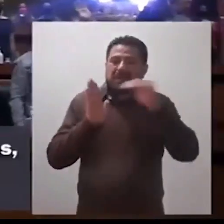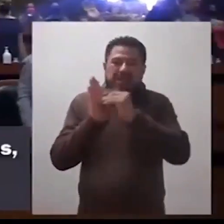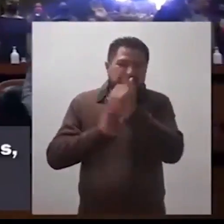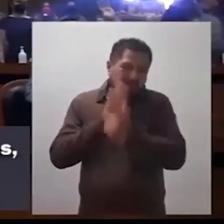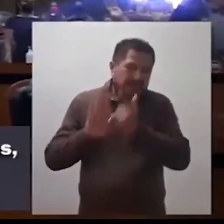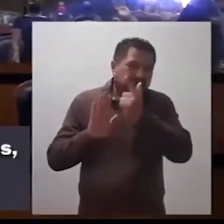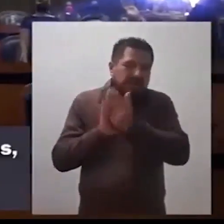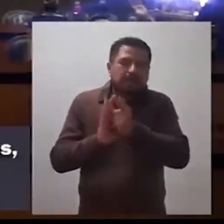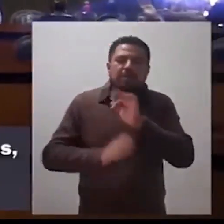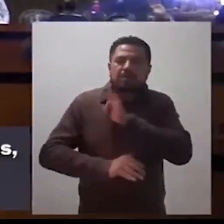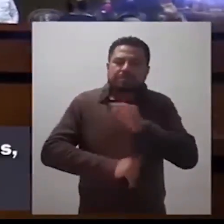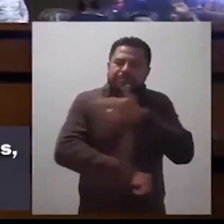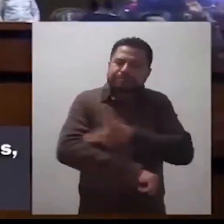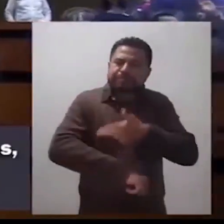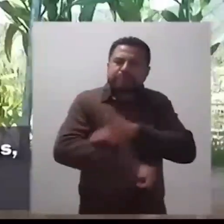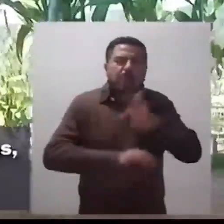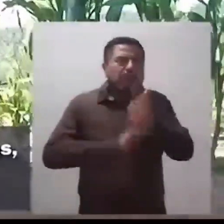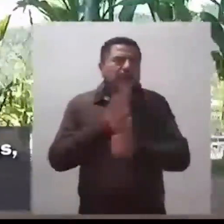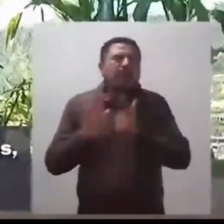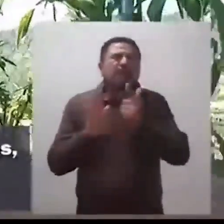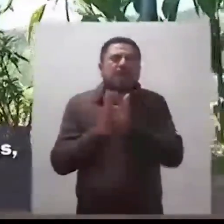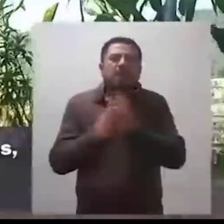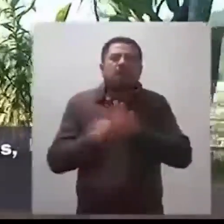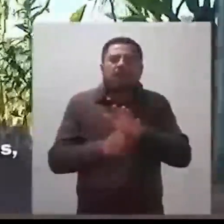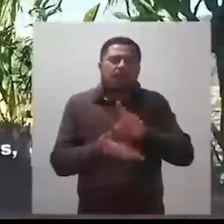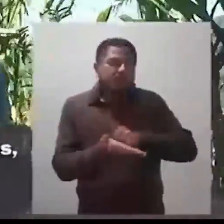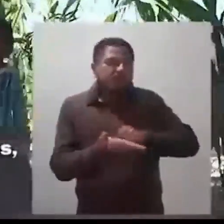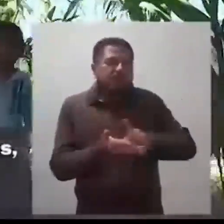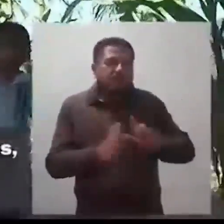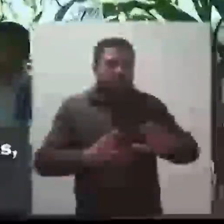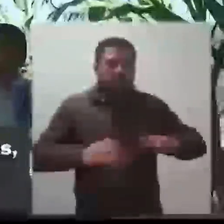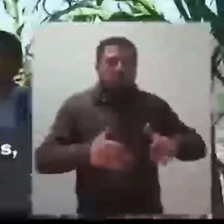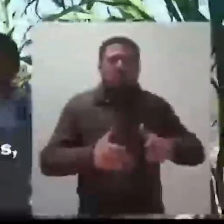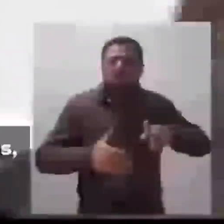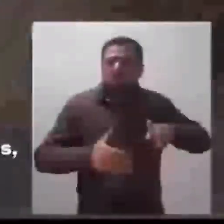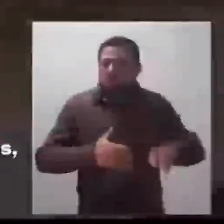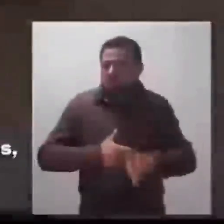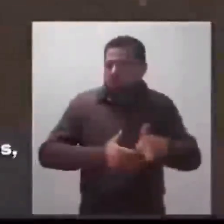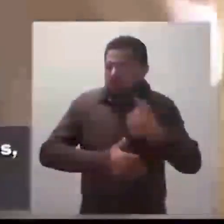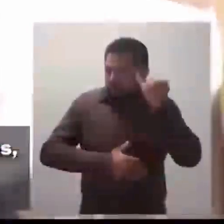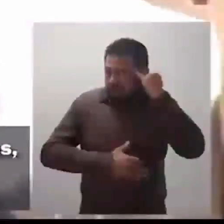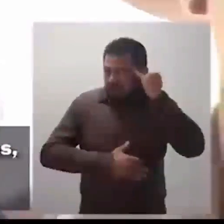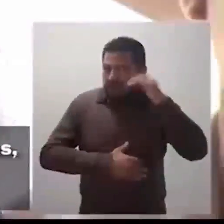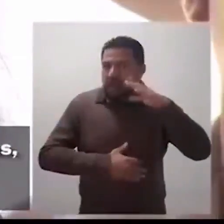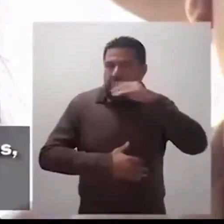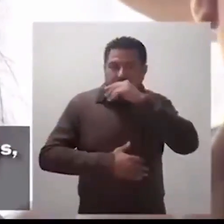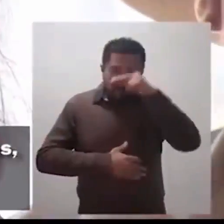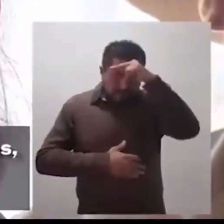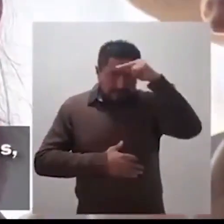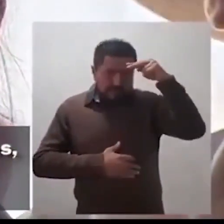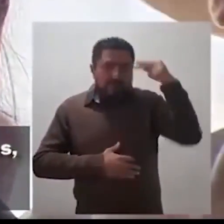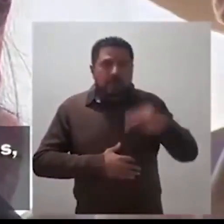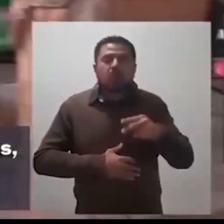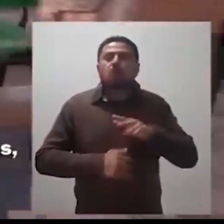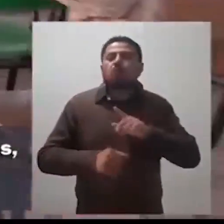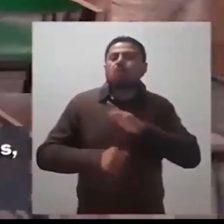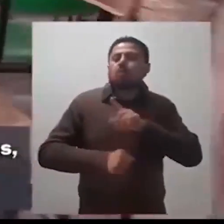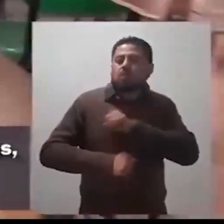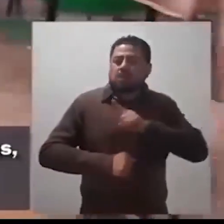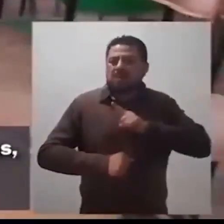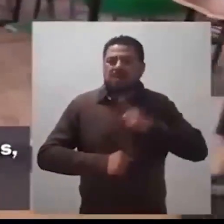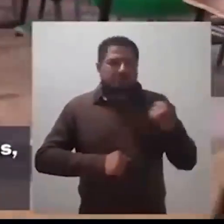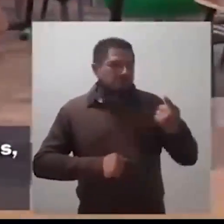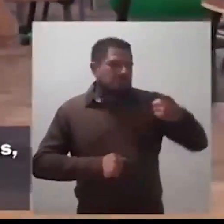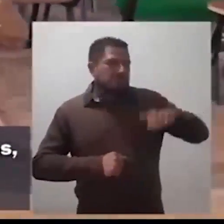partido político, los diputados han entendido que trabajar de manera coordinada es de mucho beneficio para la sociedad.